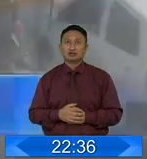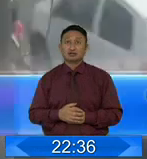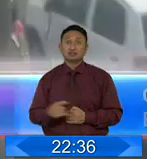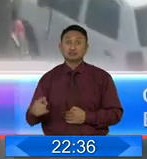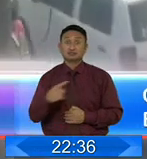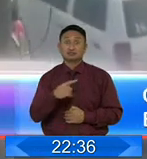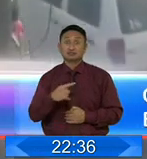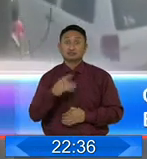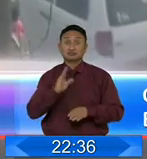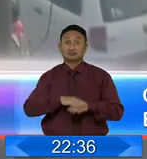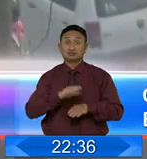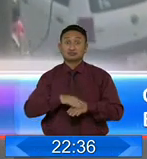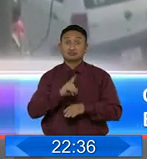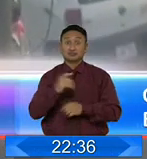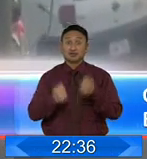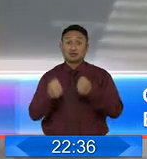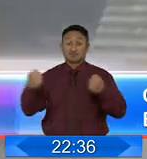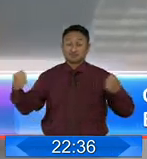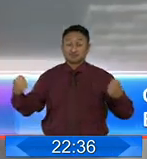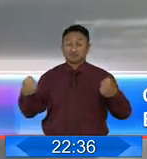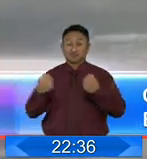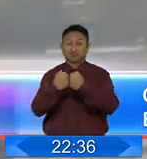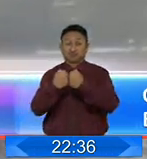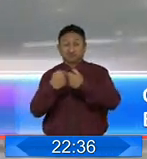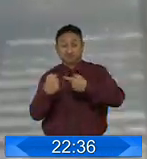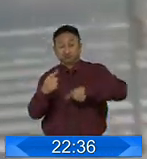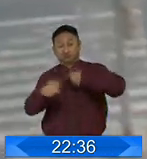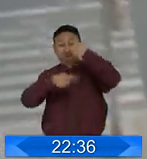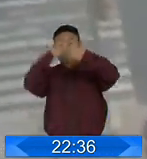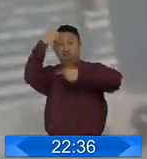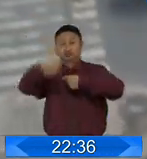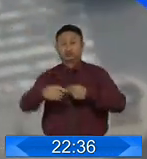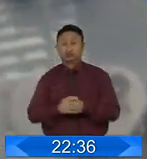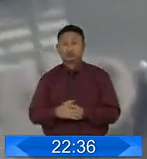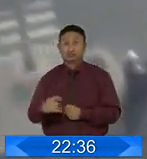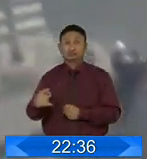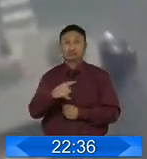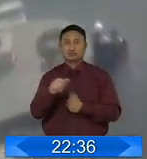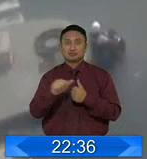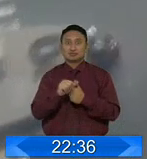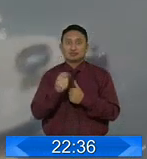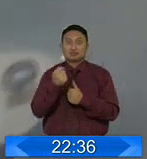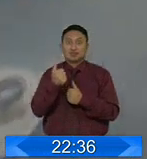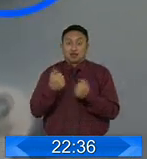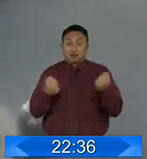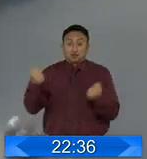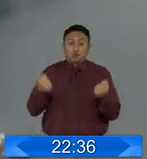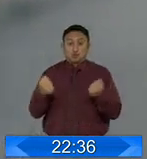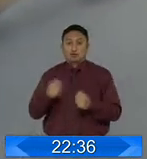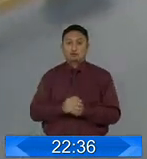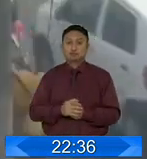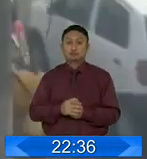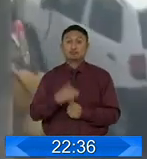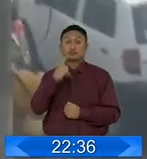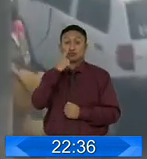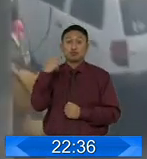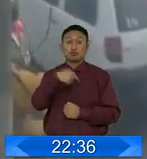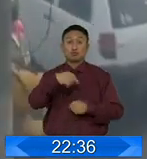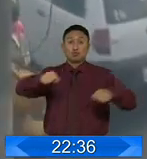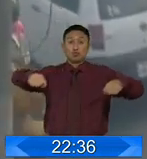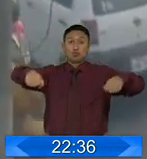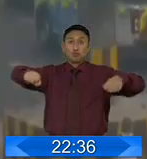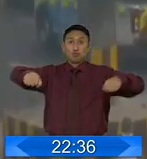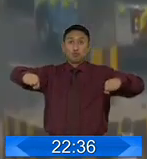Herido por el impacto de un auto y muy cerca de las llantas de un tráiler, fue como quedó el conductor de una